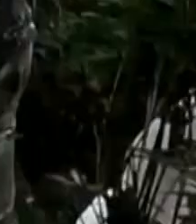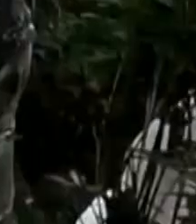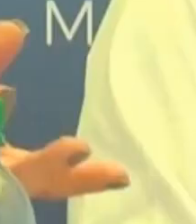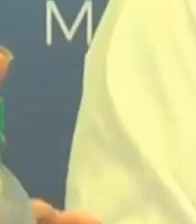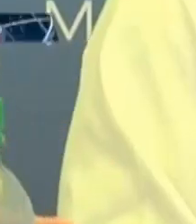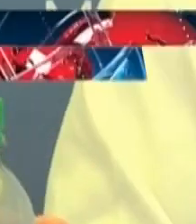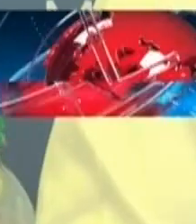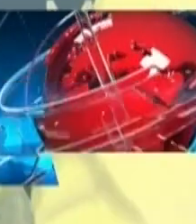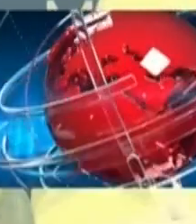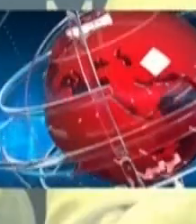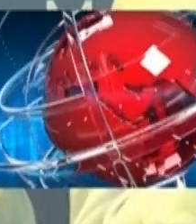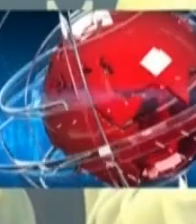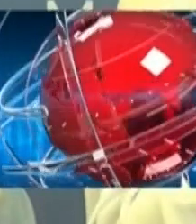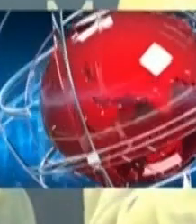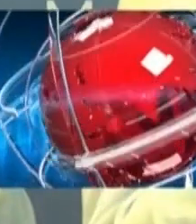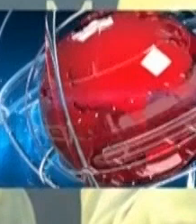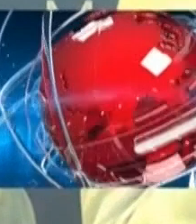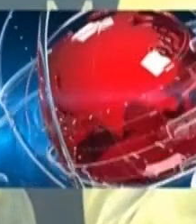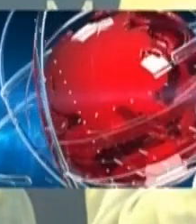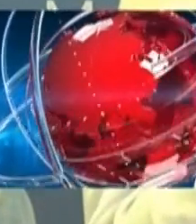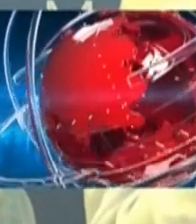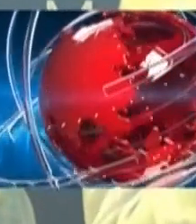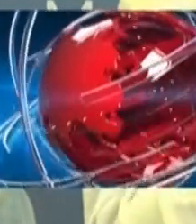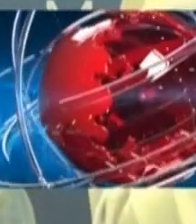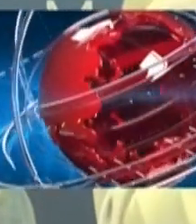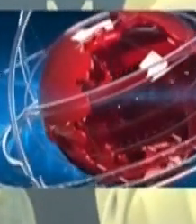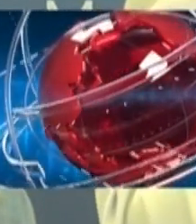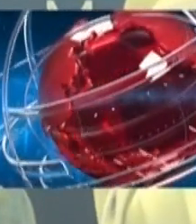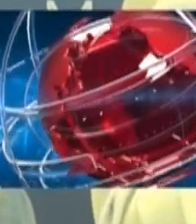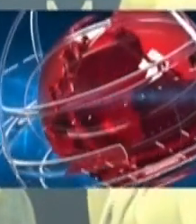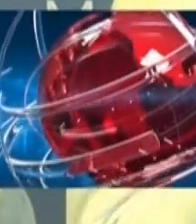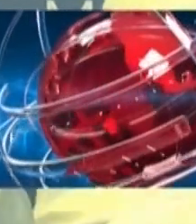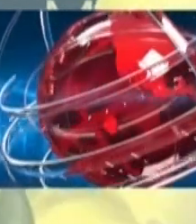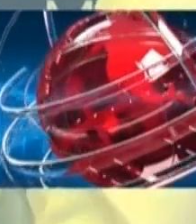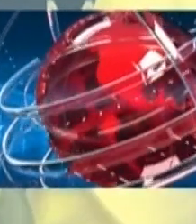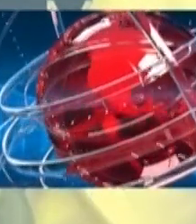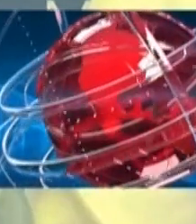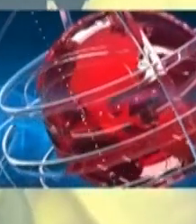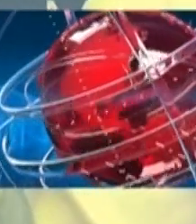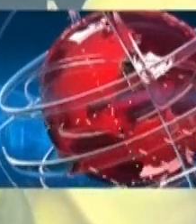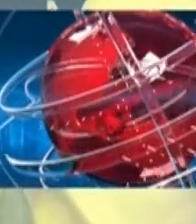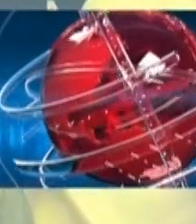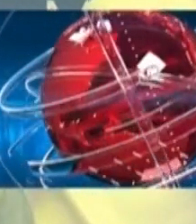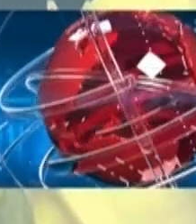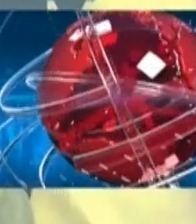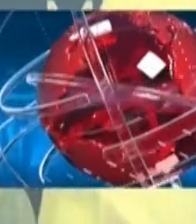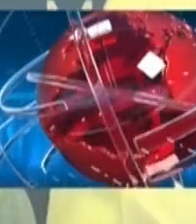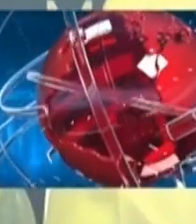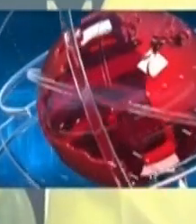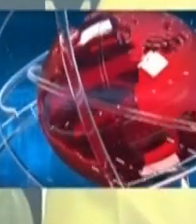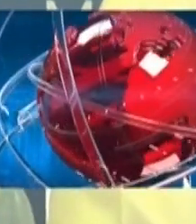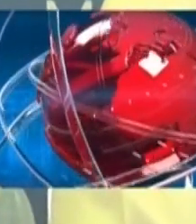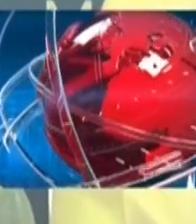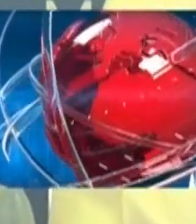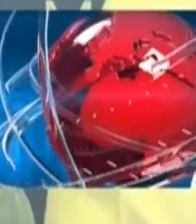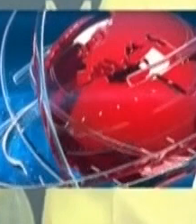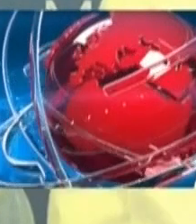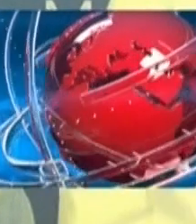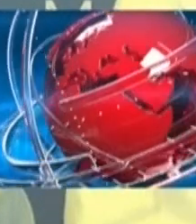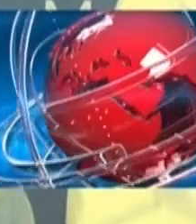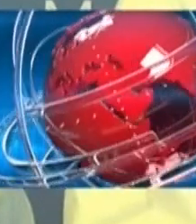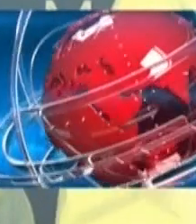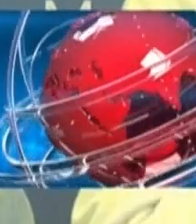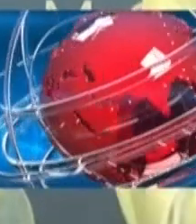subversivo. Acá tenemos que estar todos muy alertas. Sabemos que el ELN siempre, cuando está en su aniversario, hace